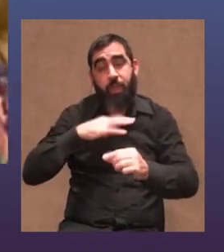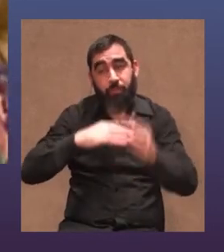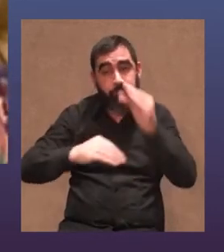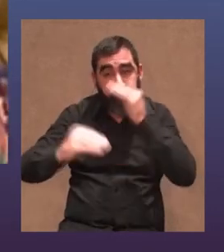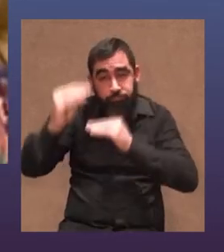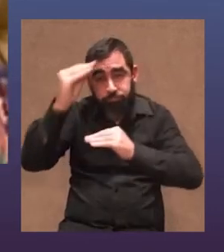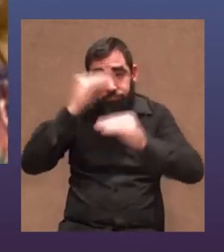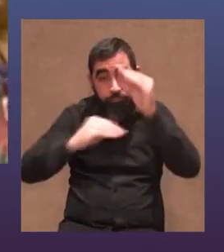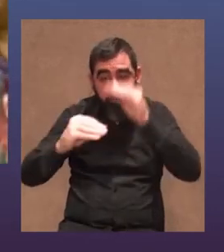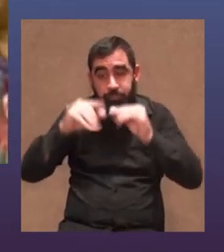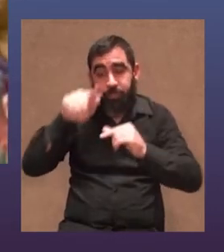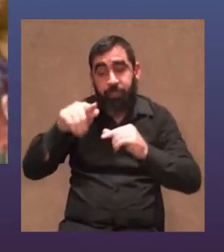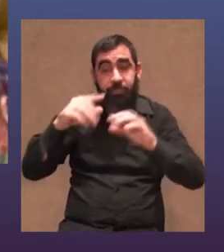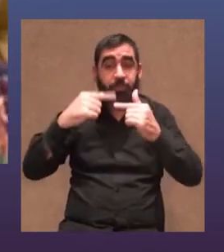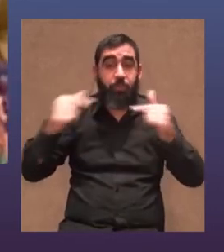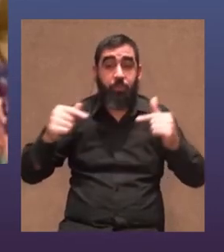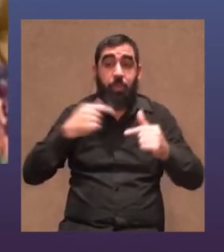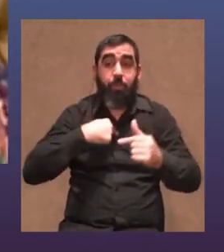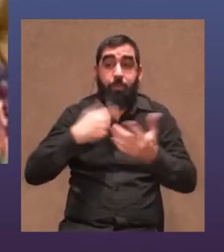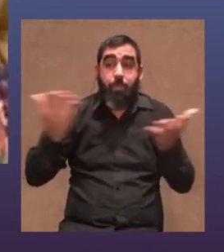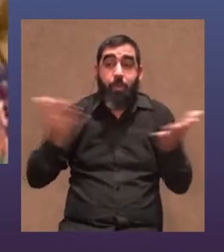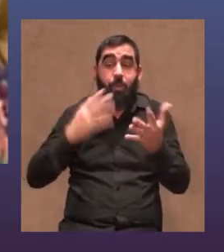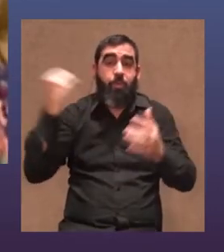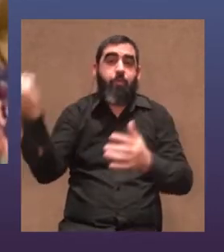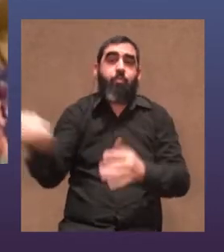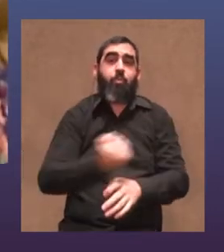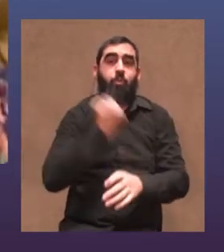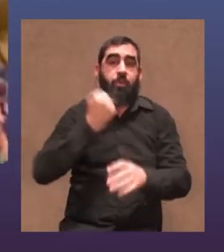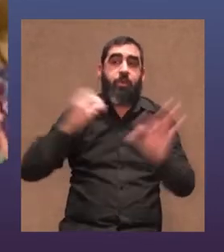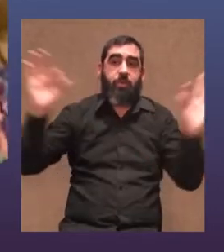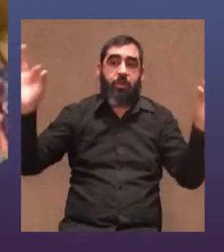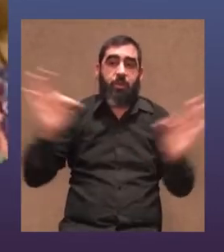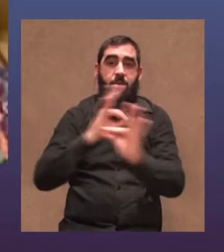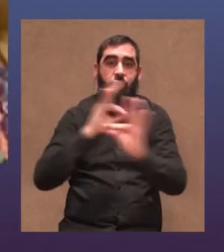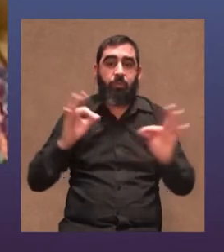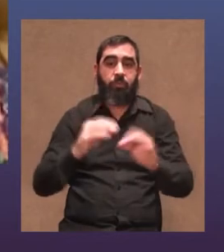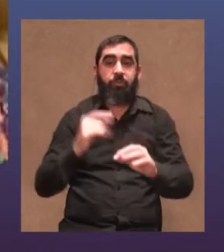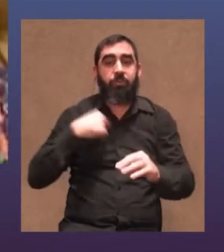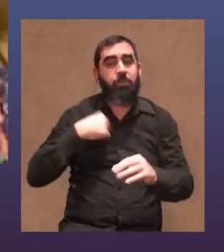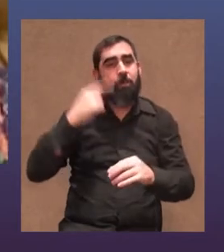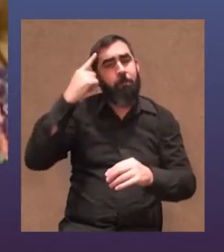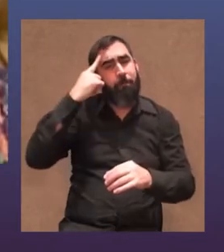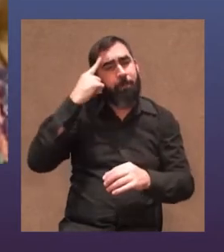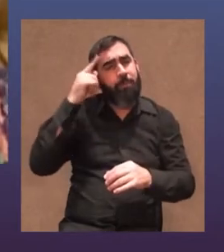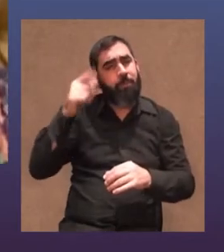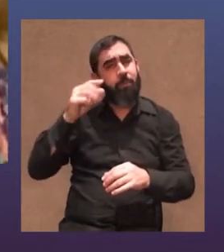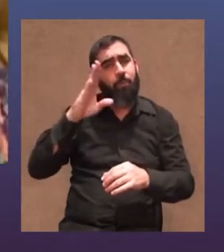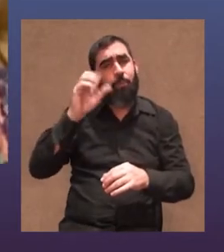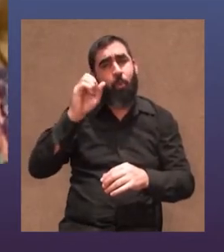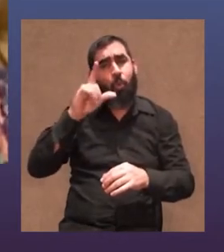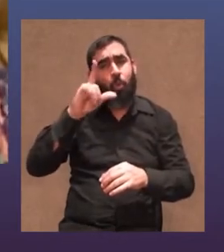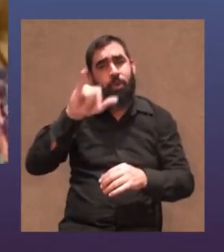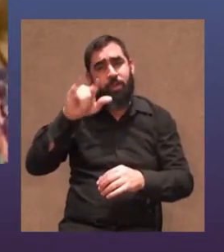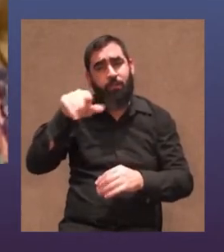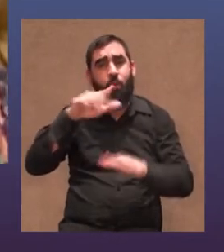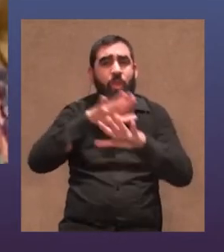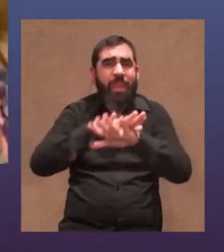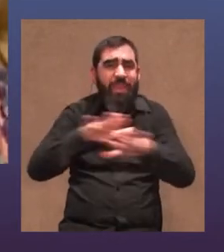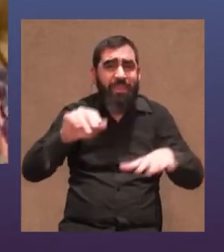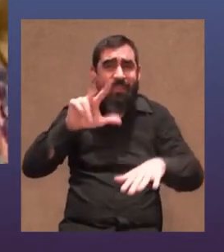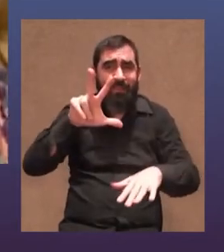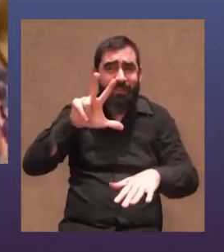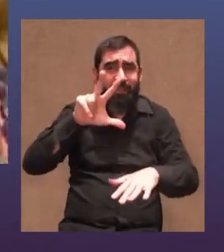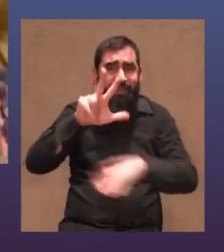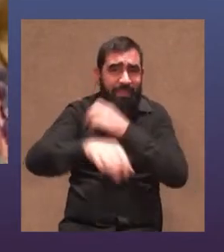nutrirme con eso que para mí hoy es tan importante. Claro, pensaba, Poli, tú tan chiquita, a